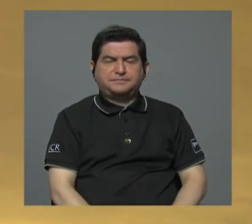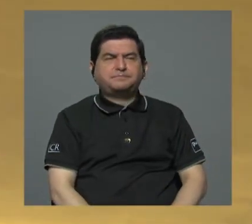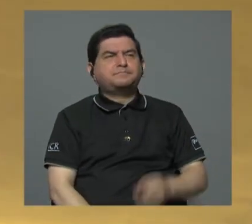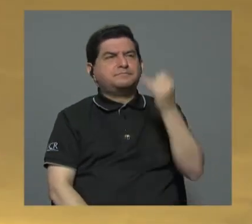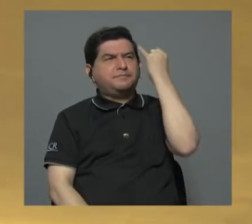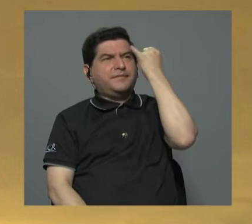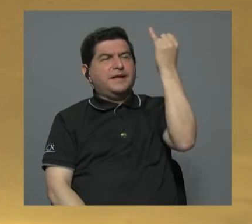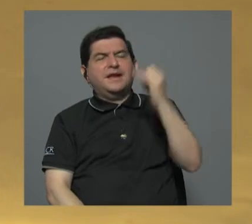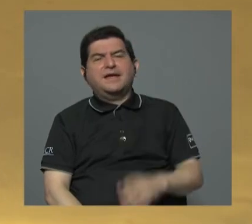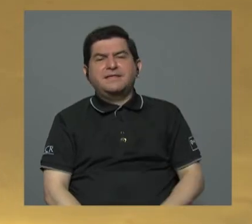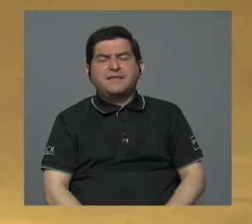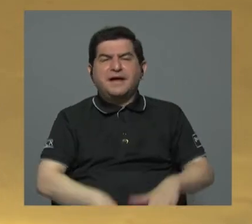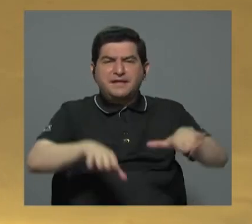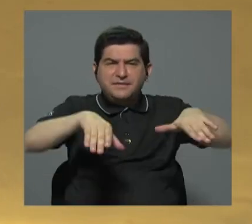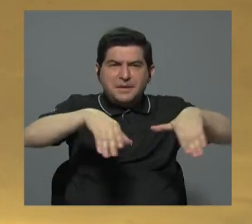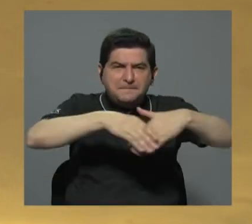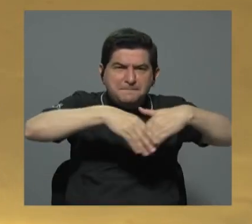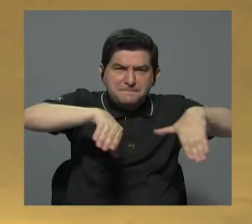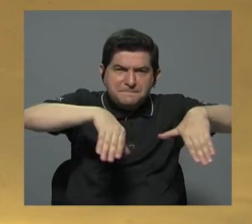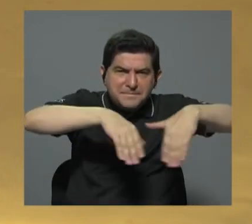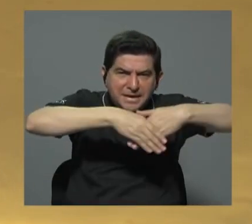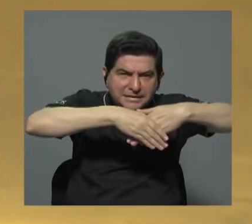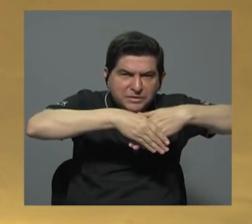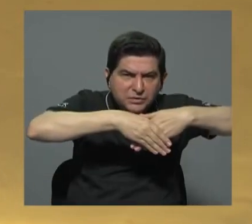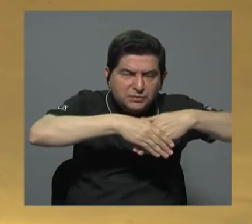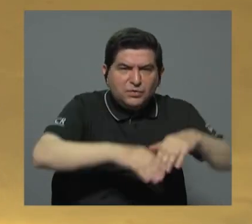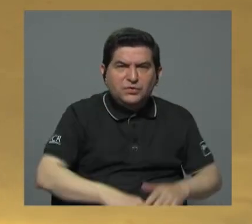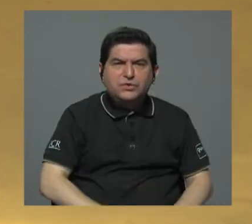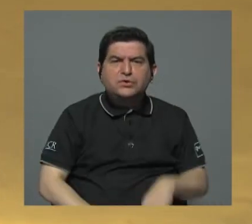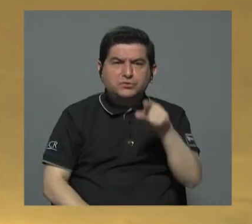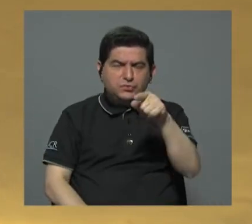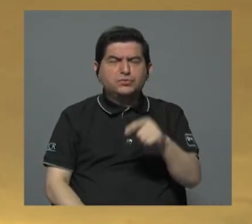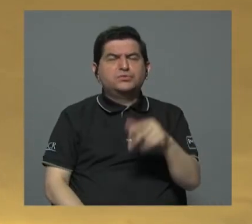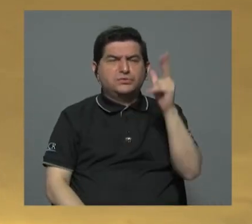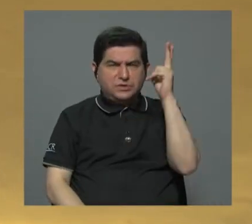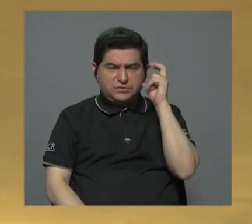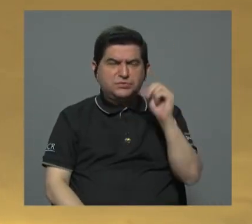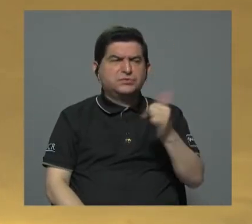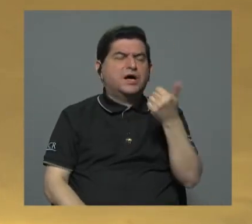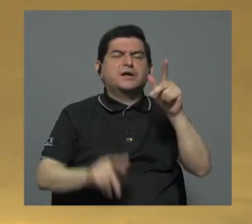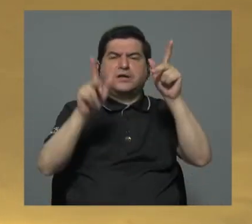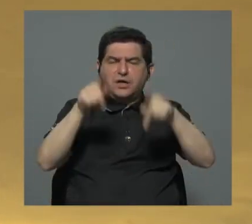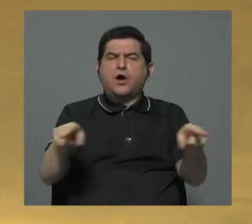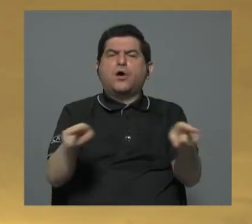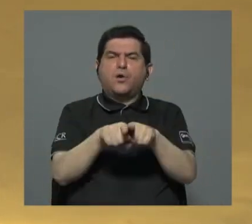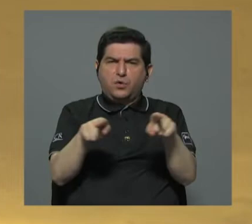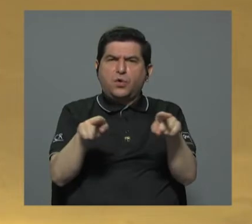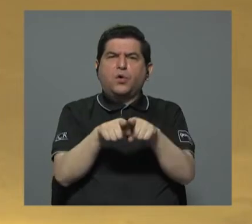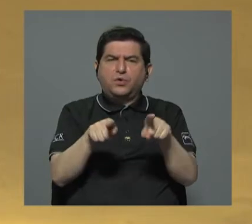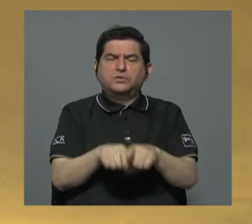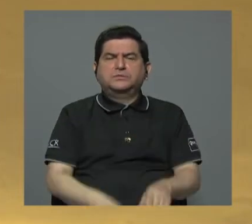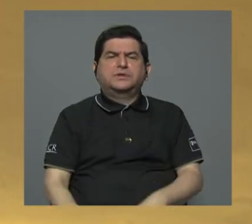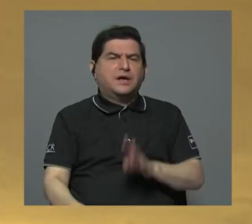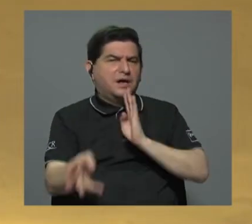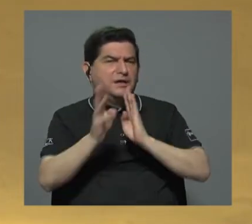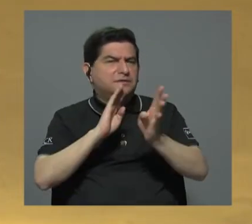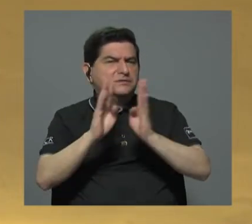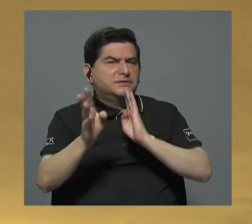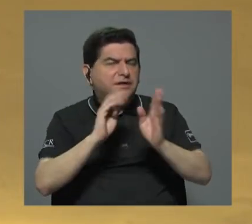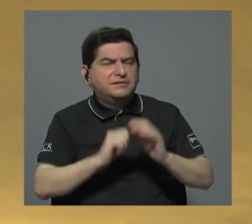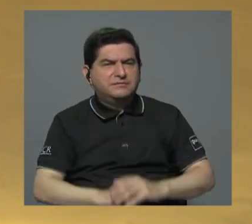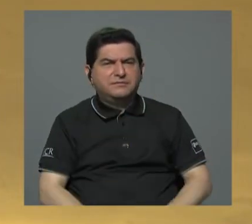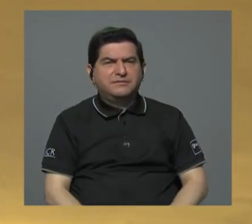idea de los matrimonios la he escuchado a usted y he escuchado a otra gente hablando de